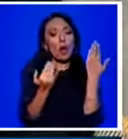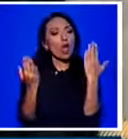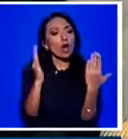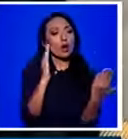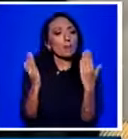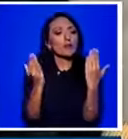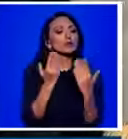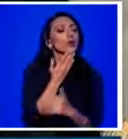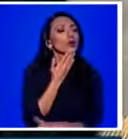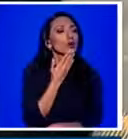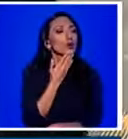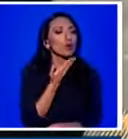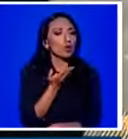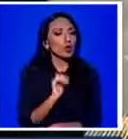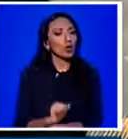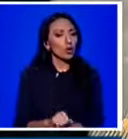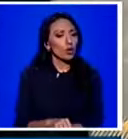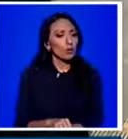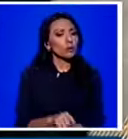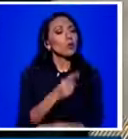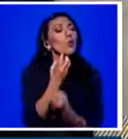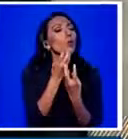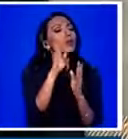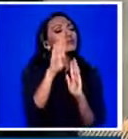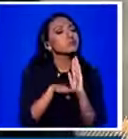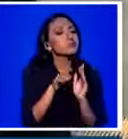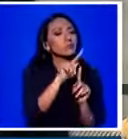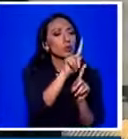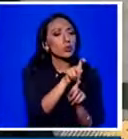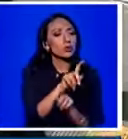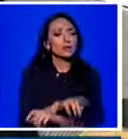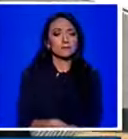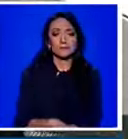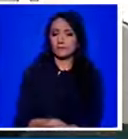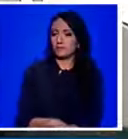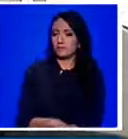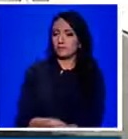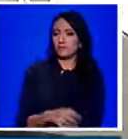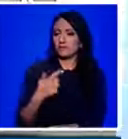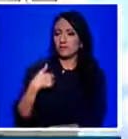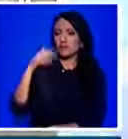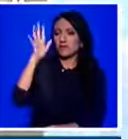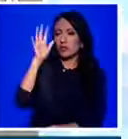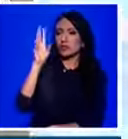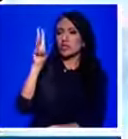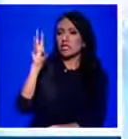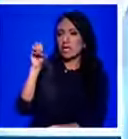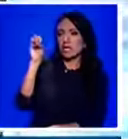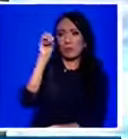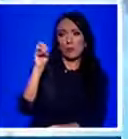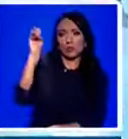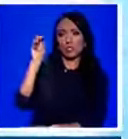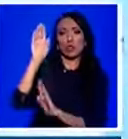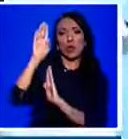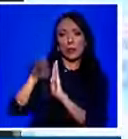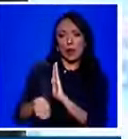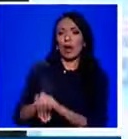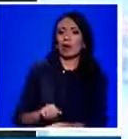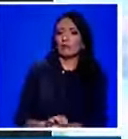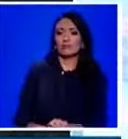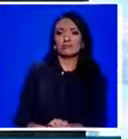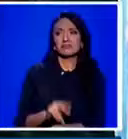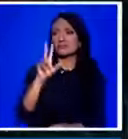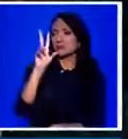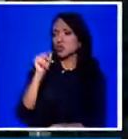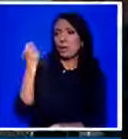toda esta situación de miedo, de temor, ¿cuánto ha bajado? Siquiera un 60% ha bajado en pasajeros. No está viajando